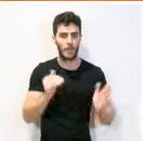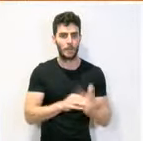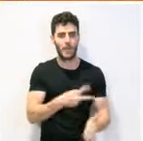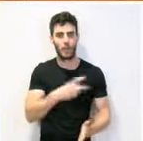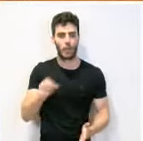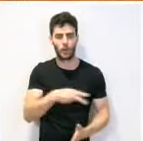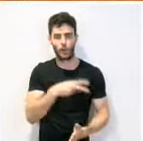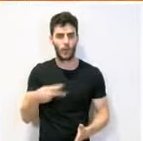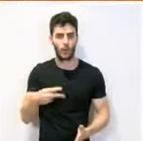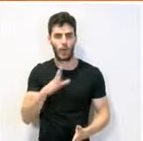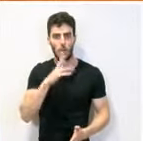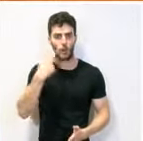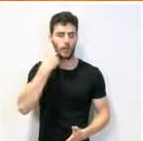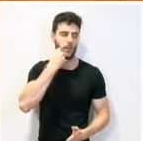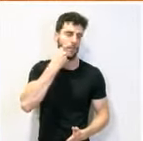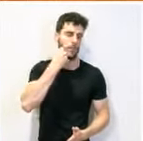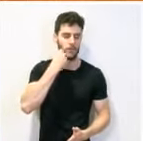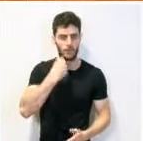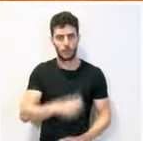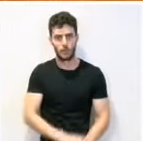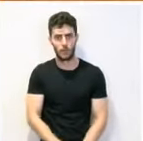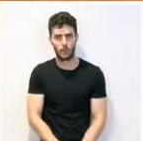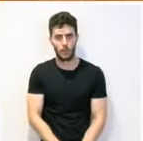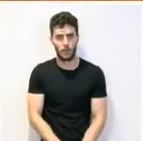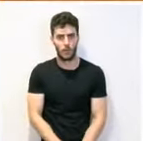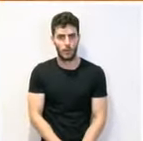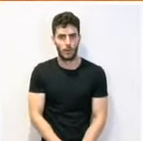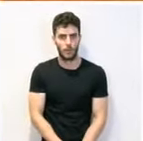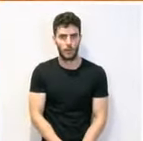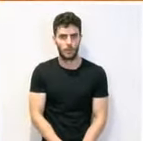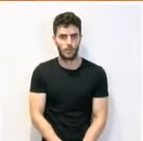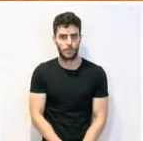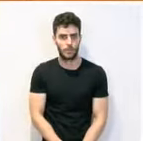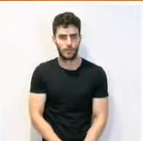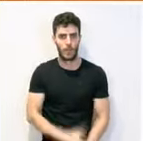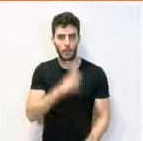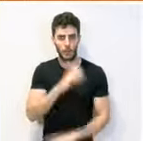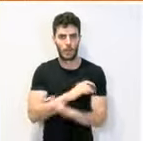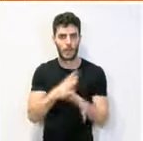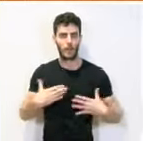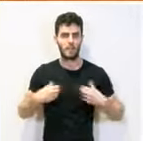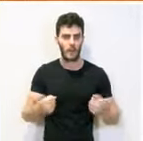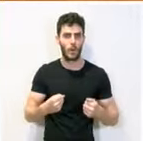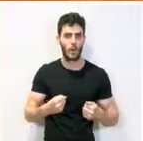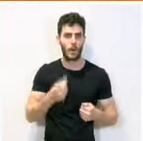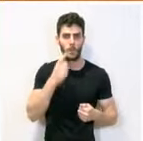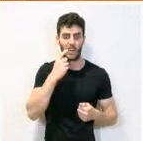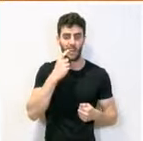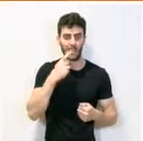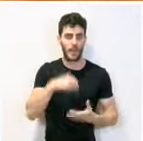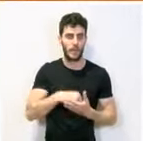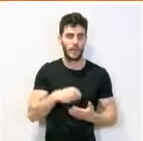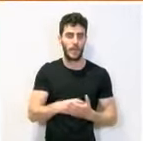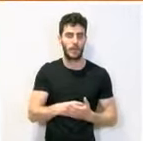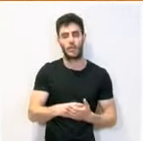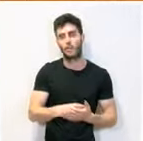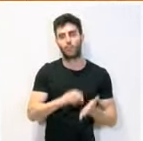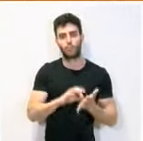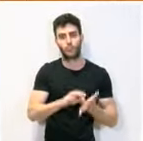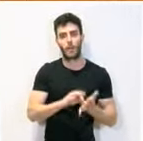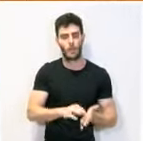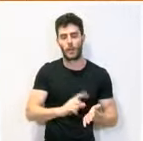euros de sedación, porque una cosa es que la salud bucodental no esté incorporada en la cartera de servicios, salvo en casos